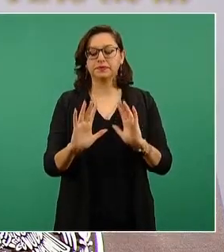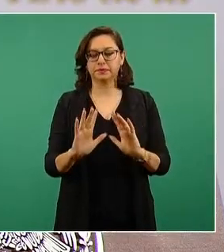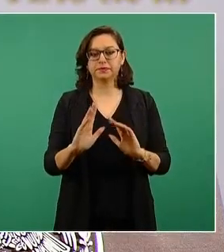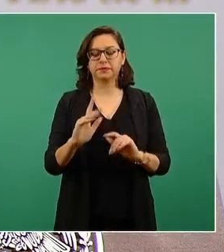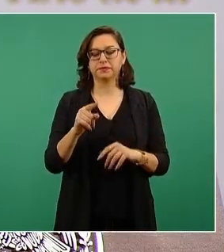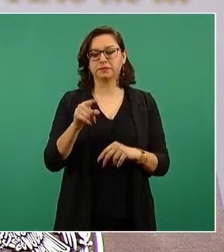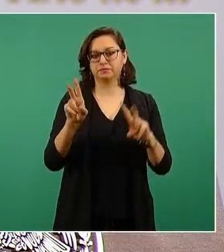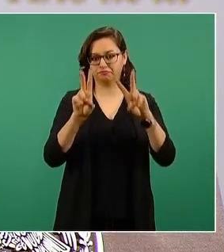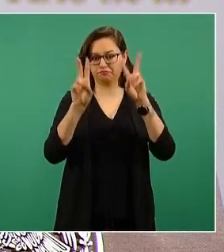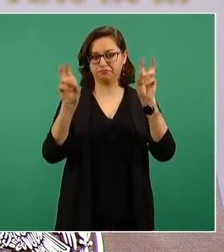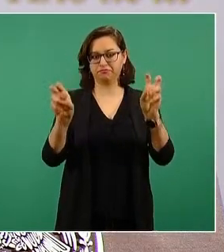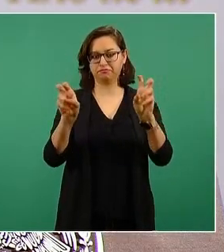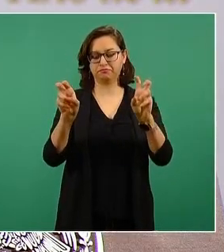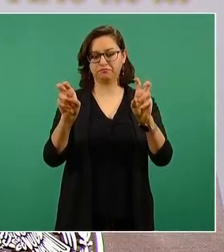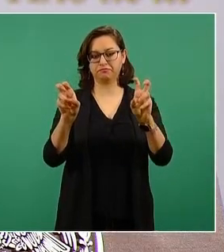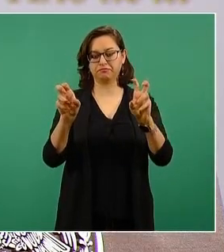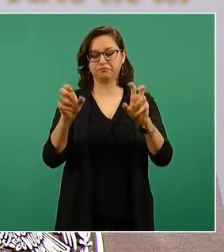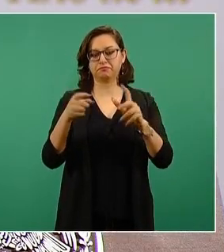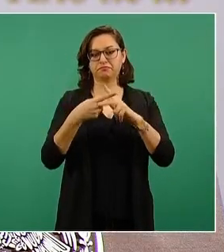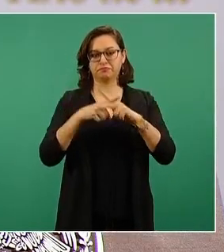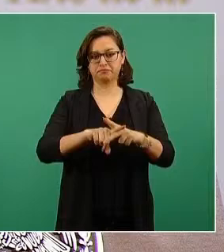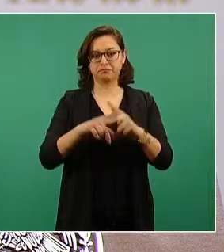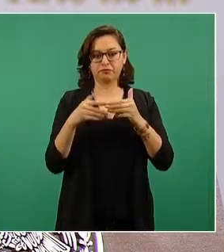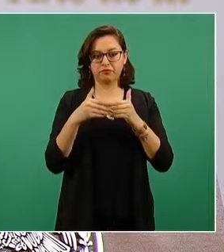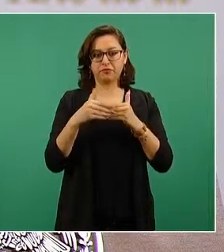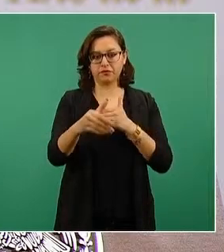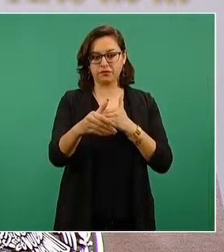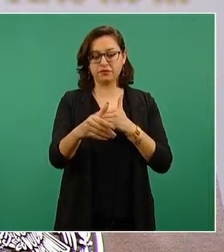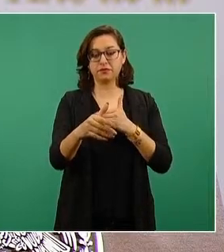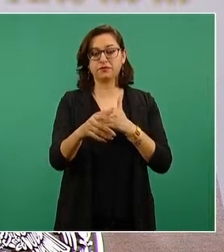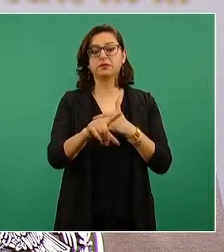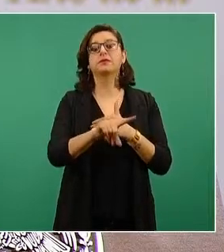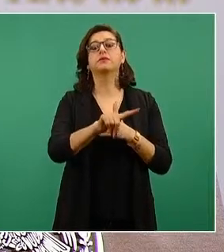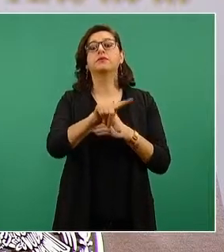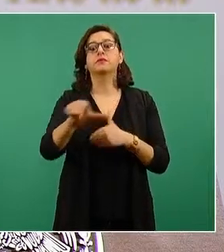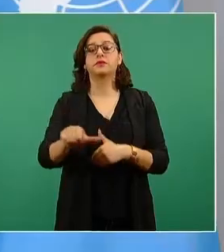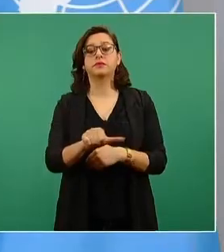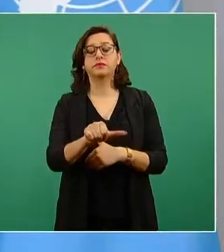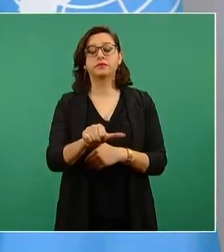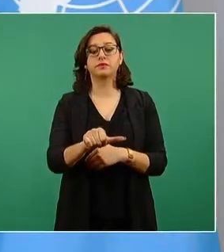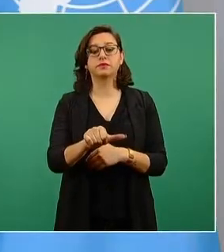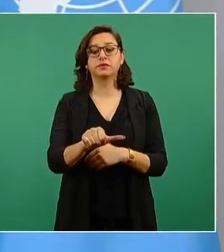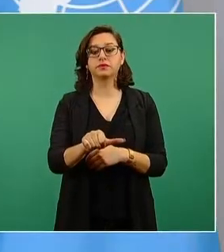ceremonia, y luego vamos a continuar con